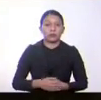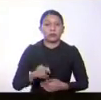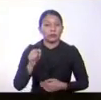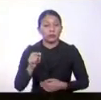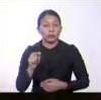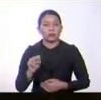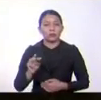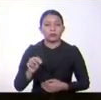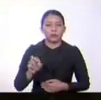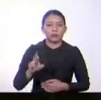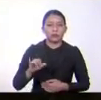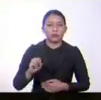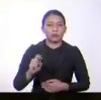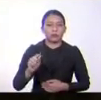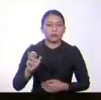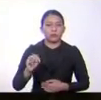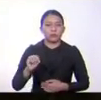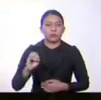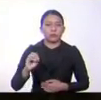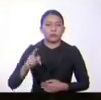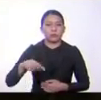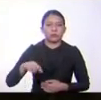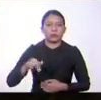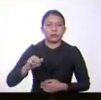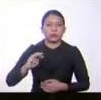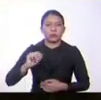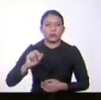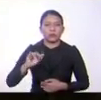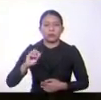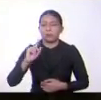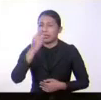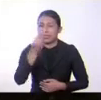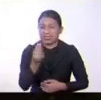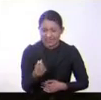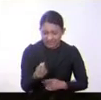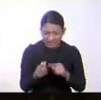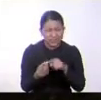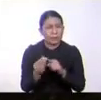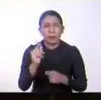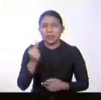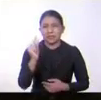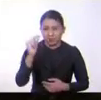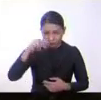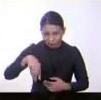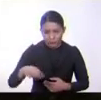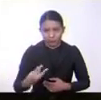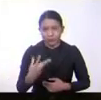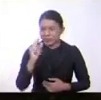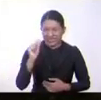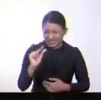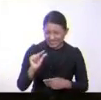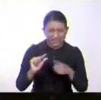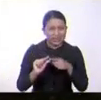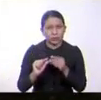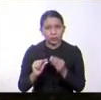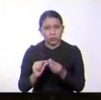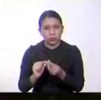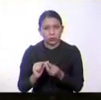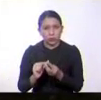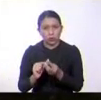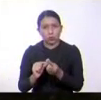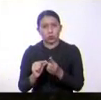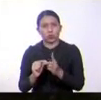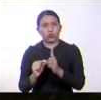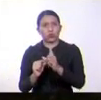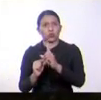primario. El meristemo primario se origina en el embrión y son los responsables del crecimiento en longitud o primario de